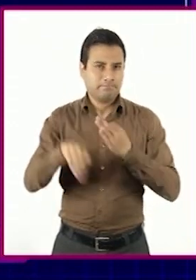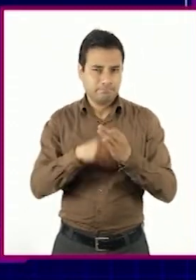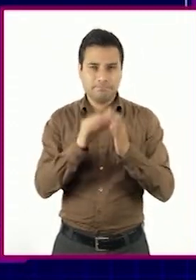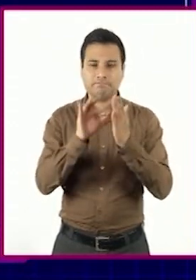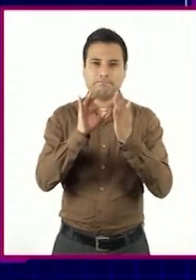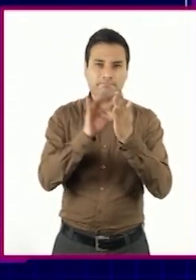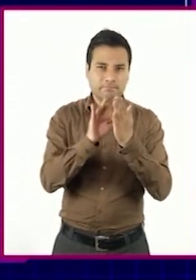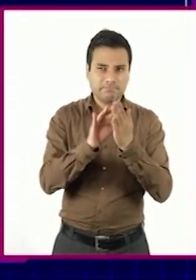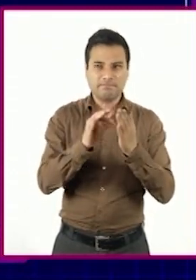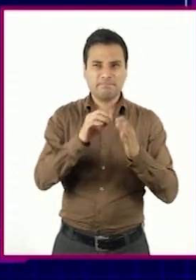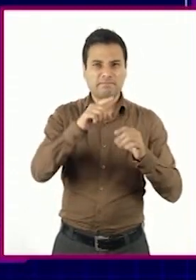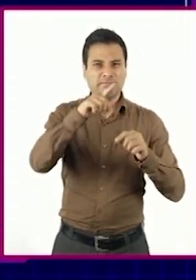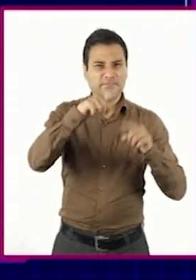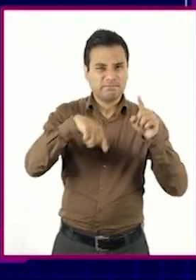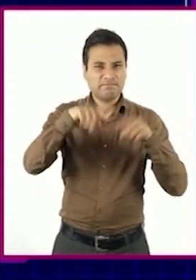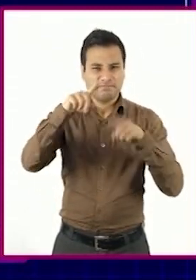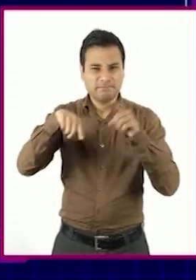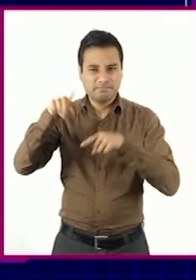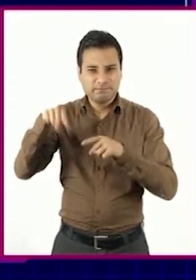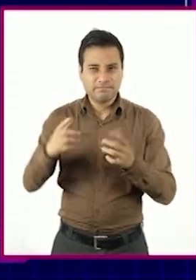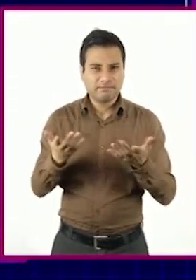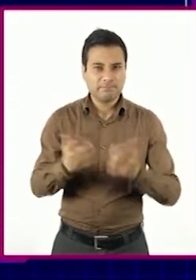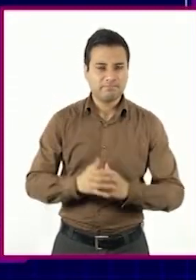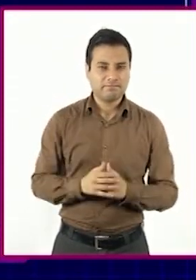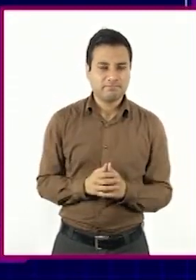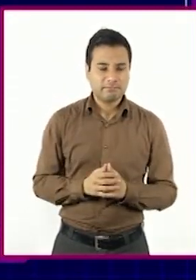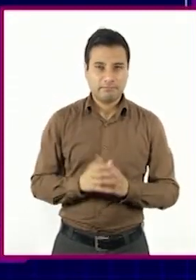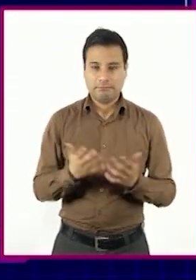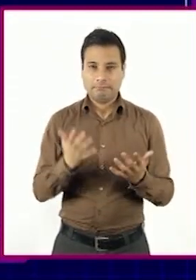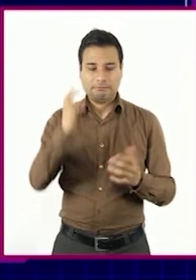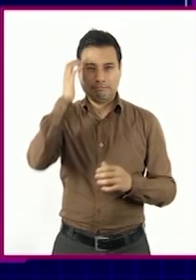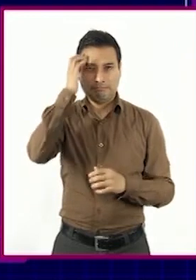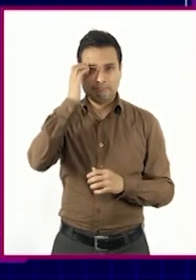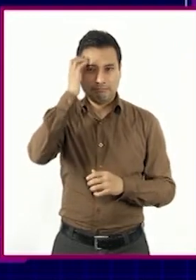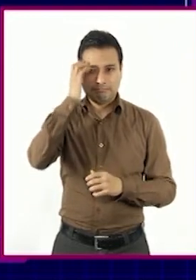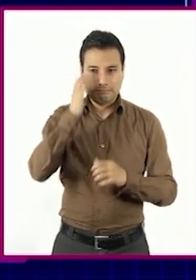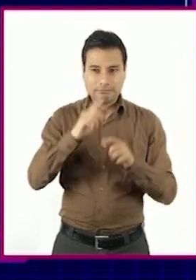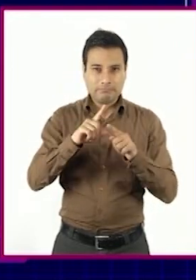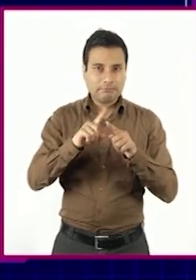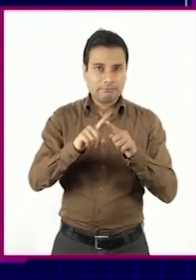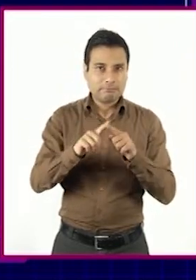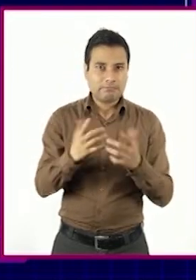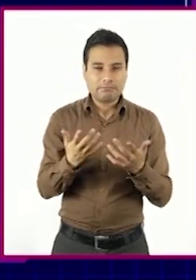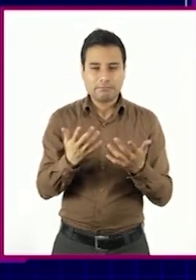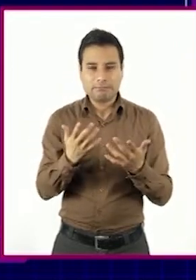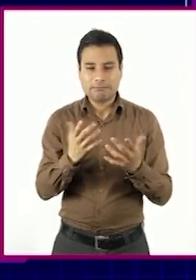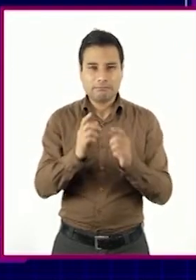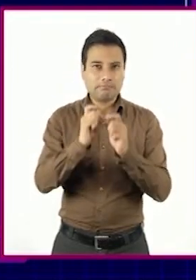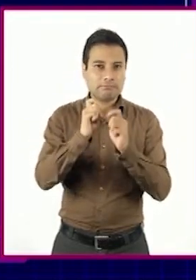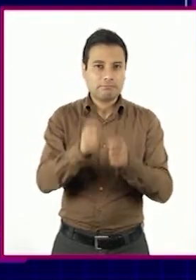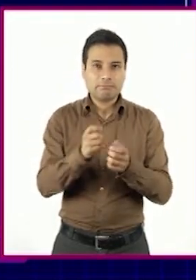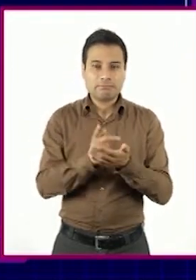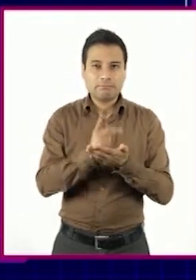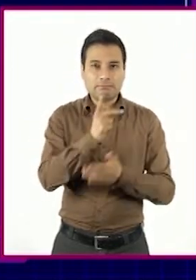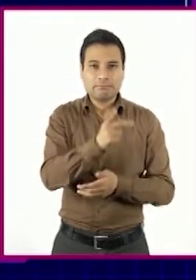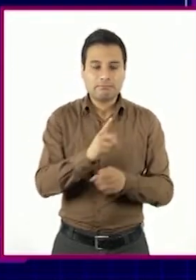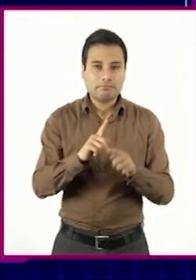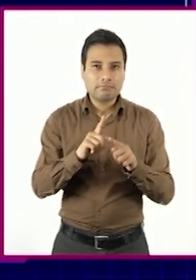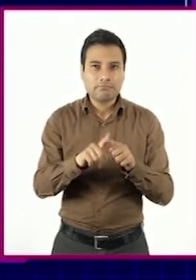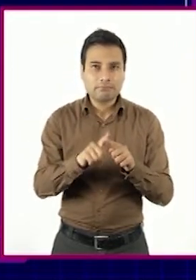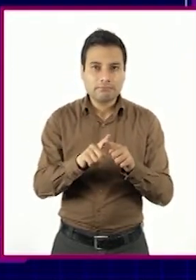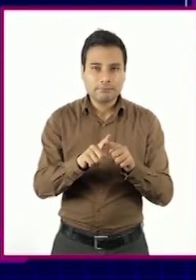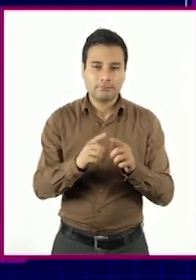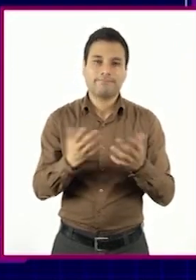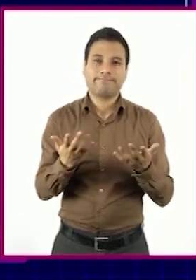puntuaciones en las diferentes acciones y es difícil decidir quién de ellos se merece el premio con esos datos. Así es, Daniel. Con los